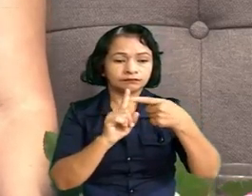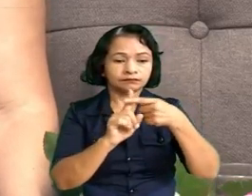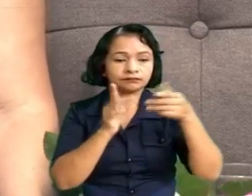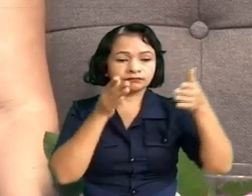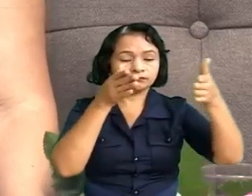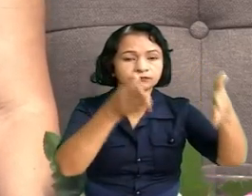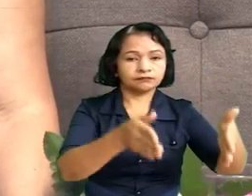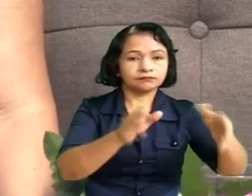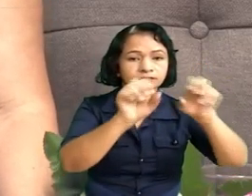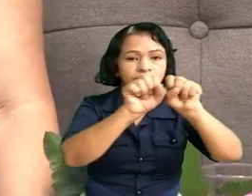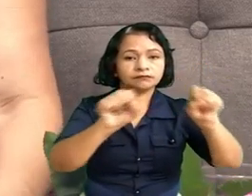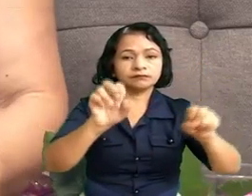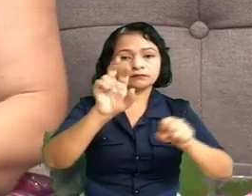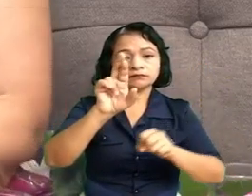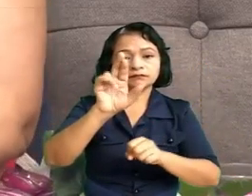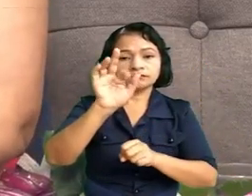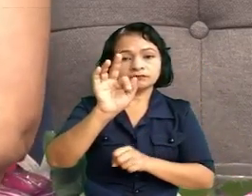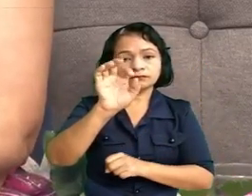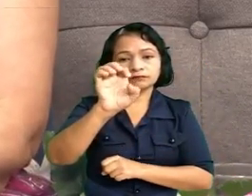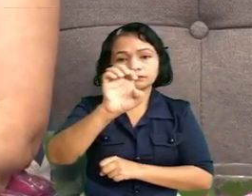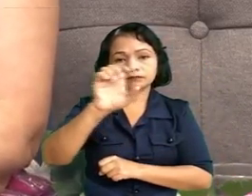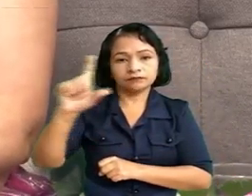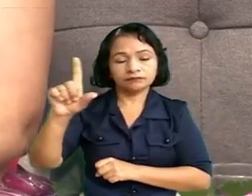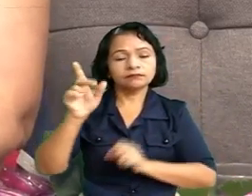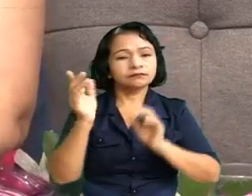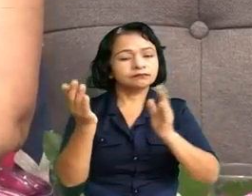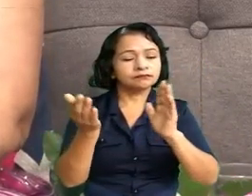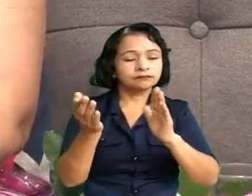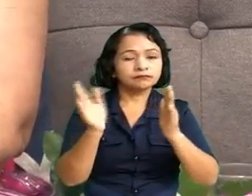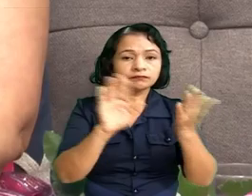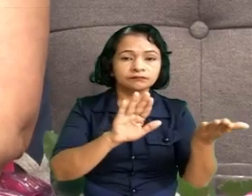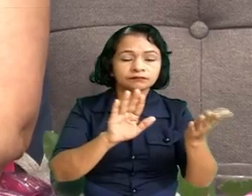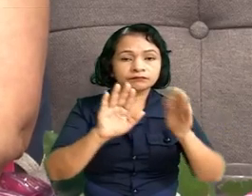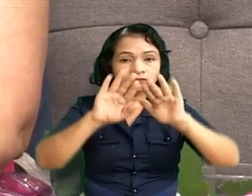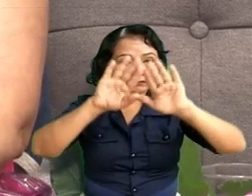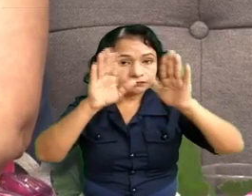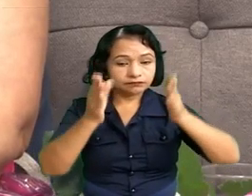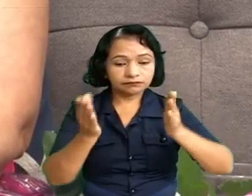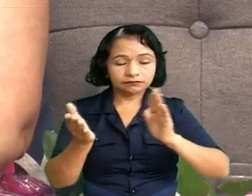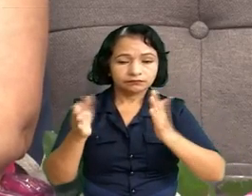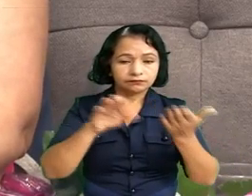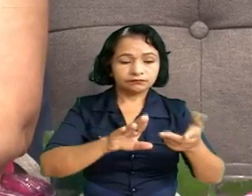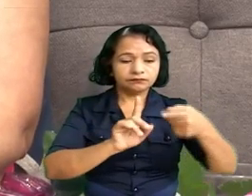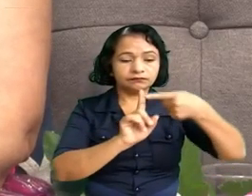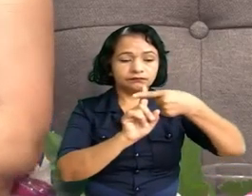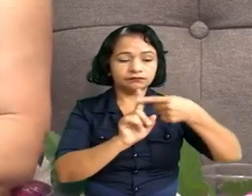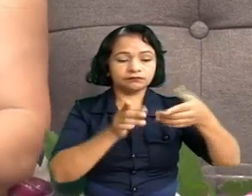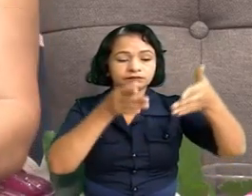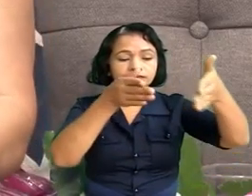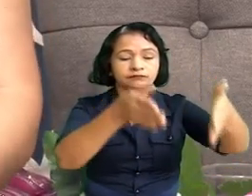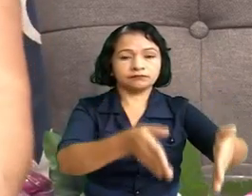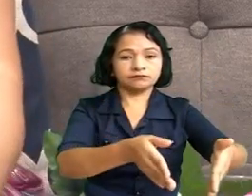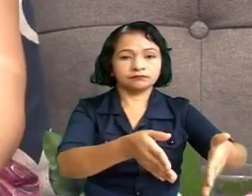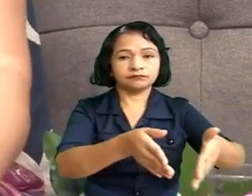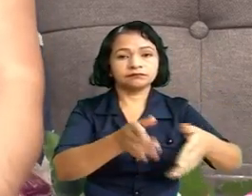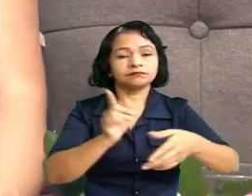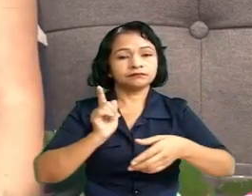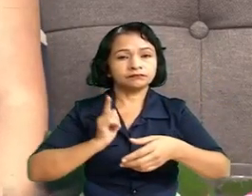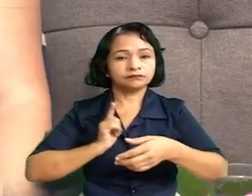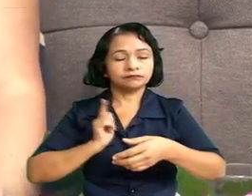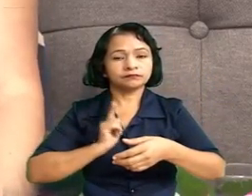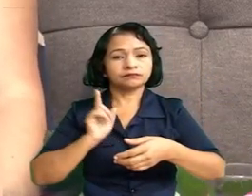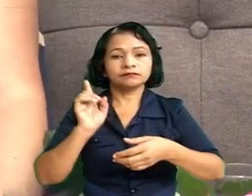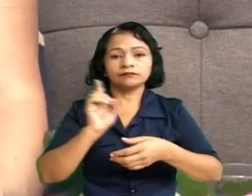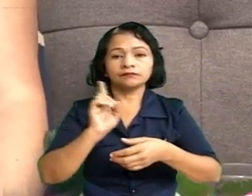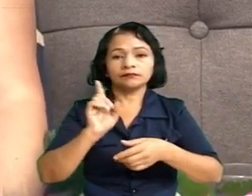de San Rafael del Norte. Tenemos también un monumento histórico en donde está